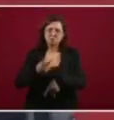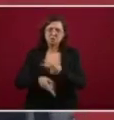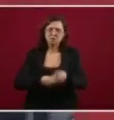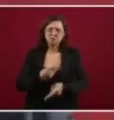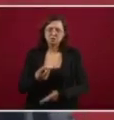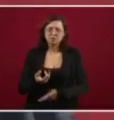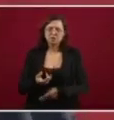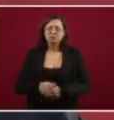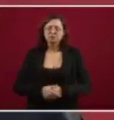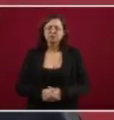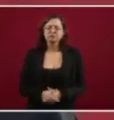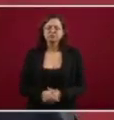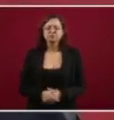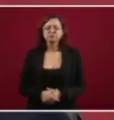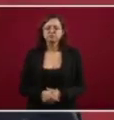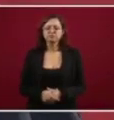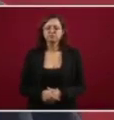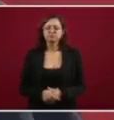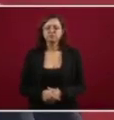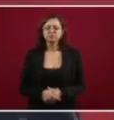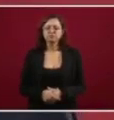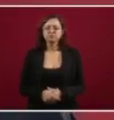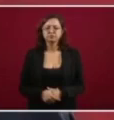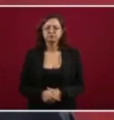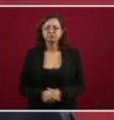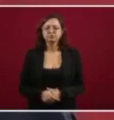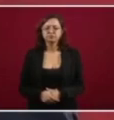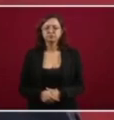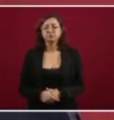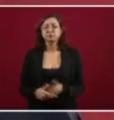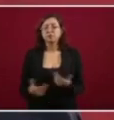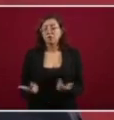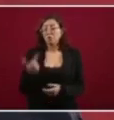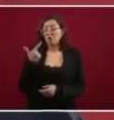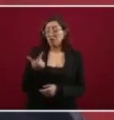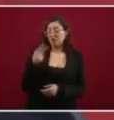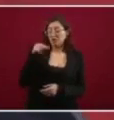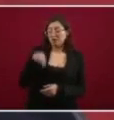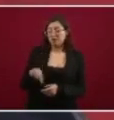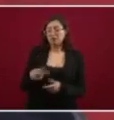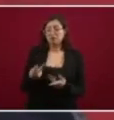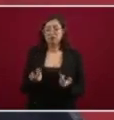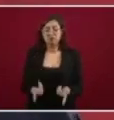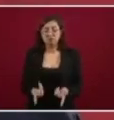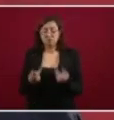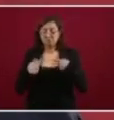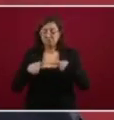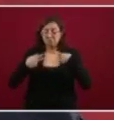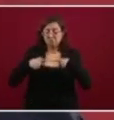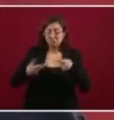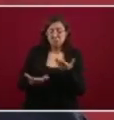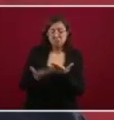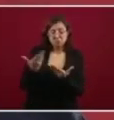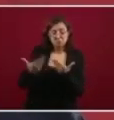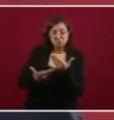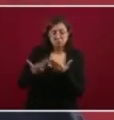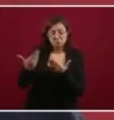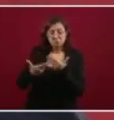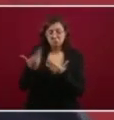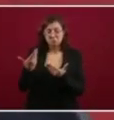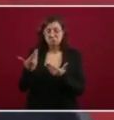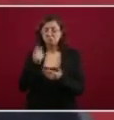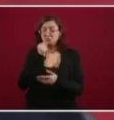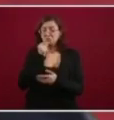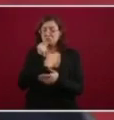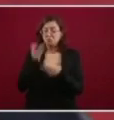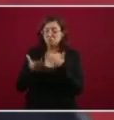En virtud de que el número de elementos de la Guardia Nacional era insuficiente, es que se